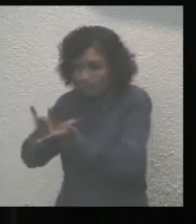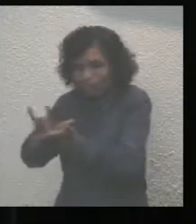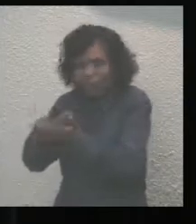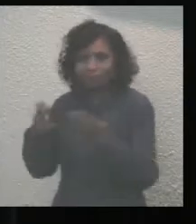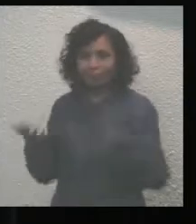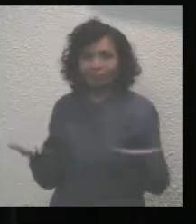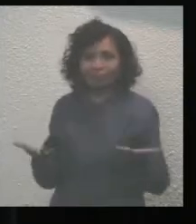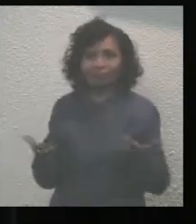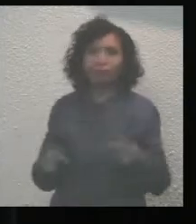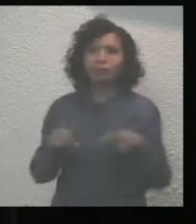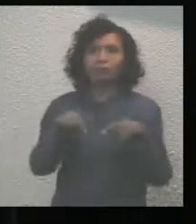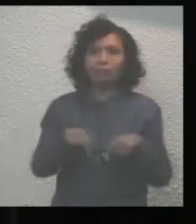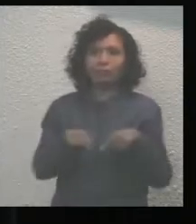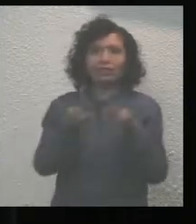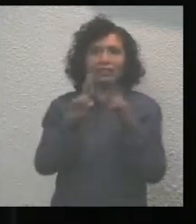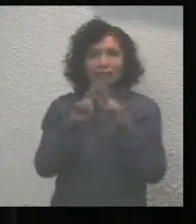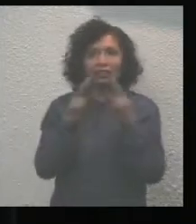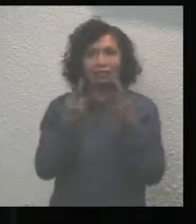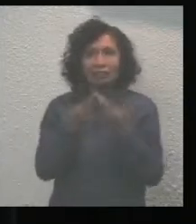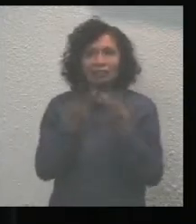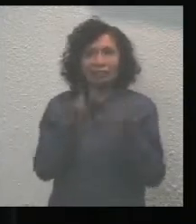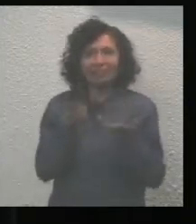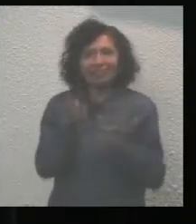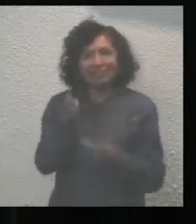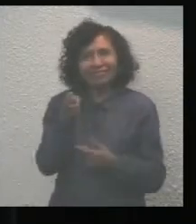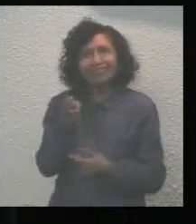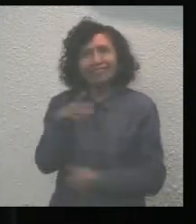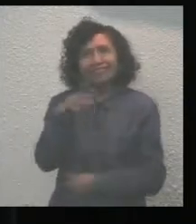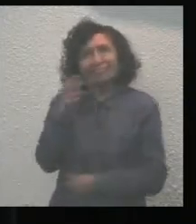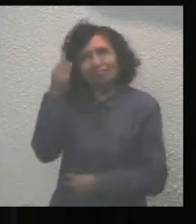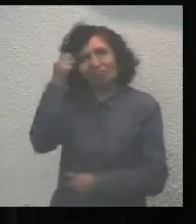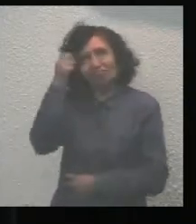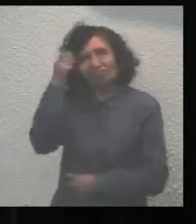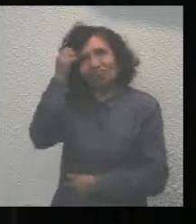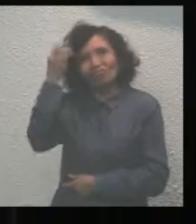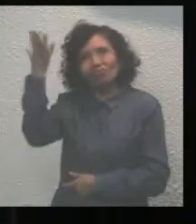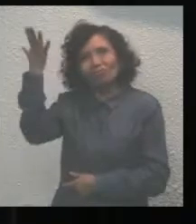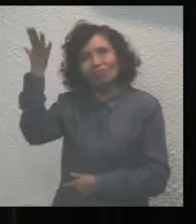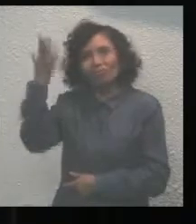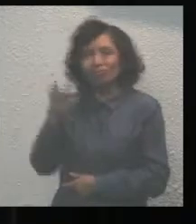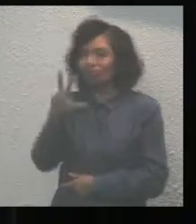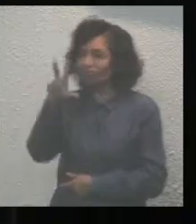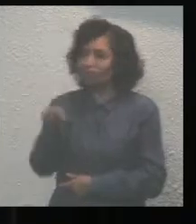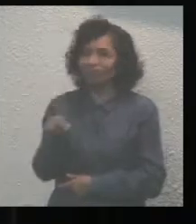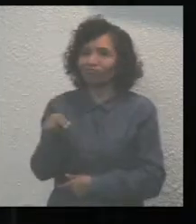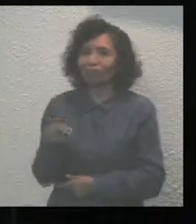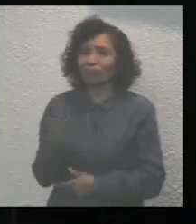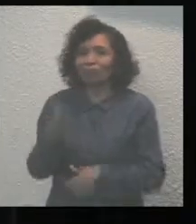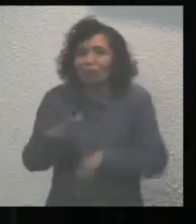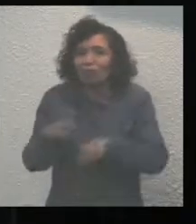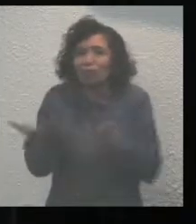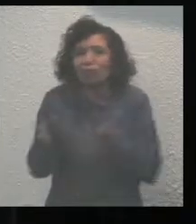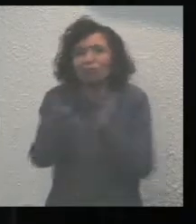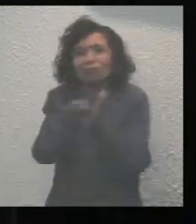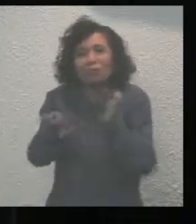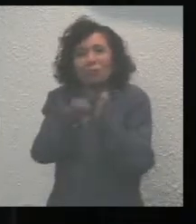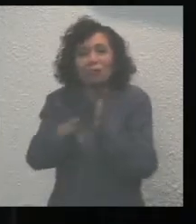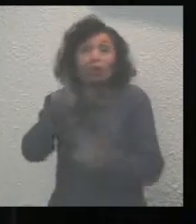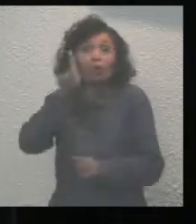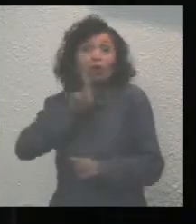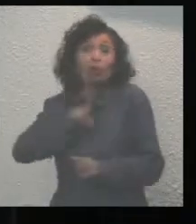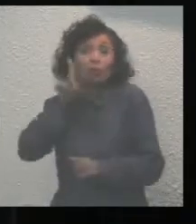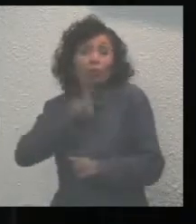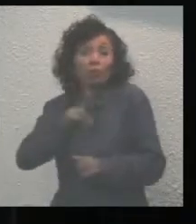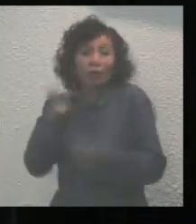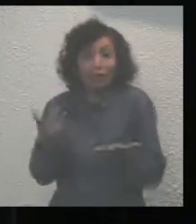honorable no va a olvidar importantes luchas sociales como la reivindicación de la mujer en la sociedad actual,